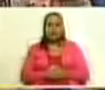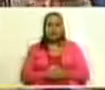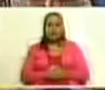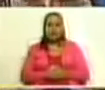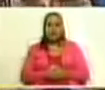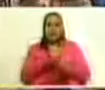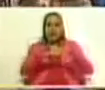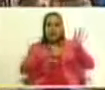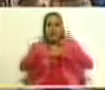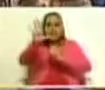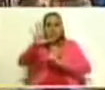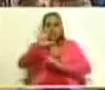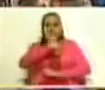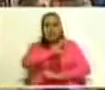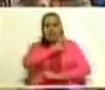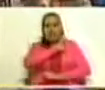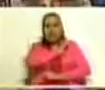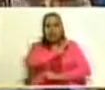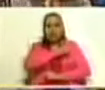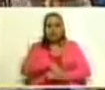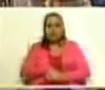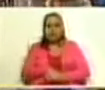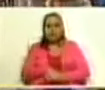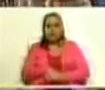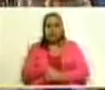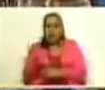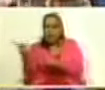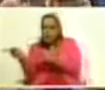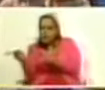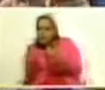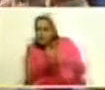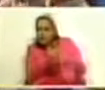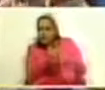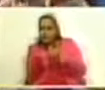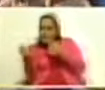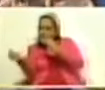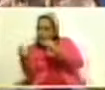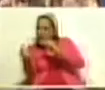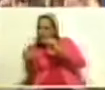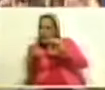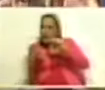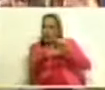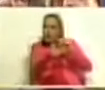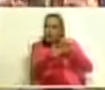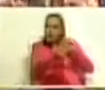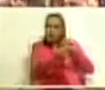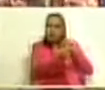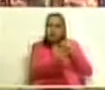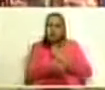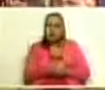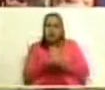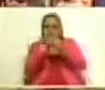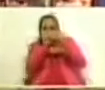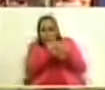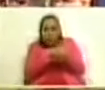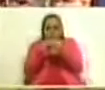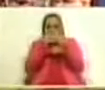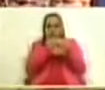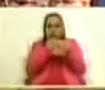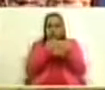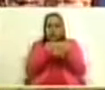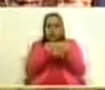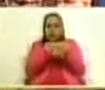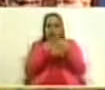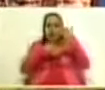enero, cuando convoqué al debate y a la elaboración de